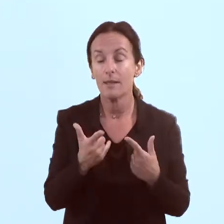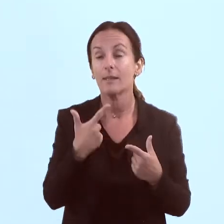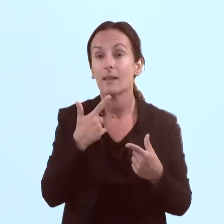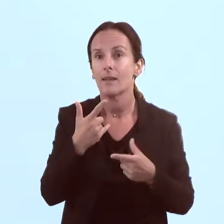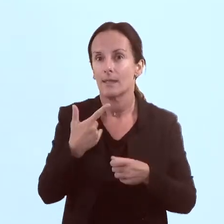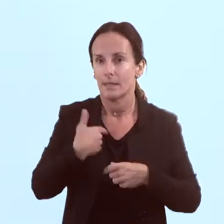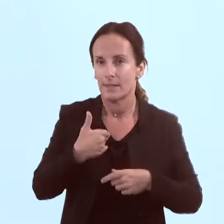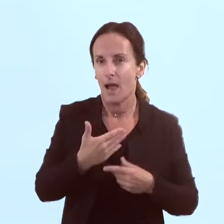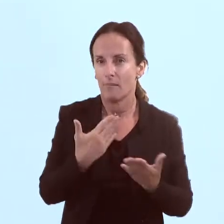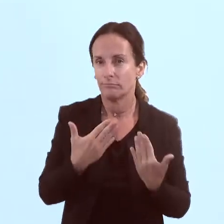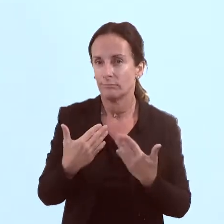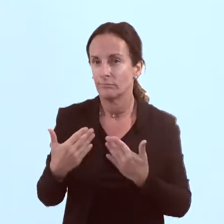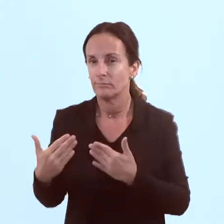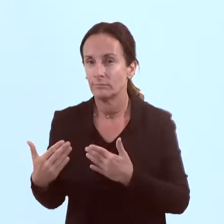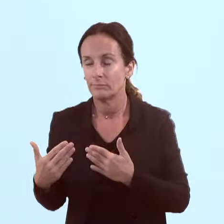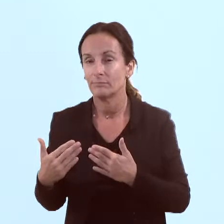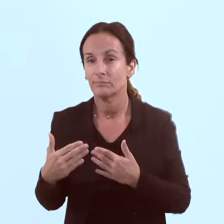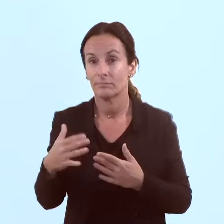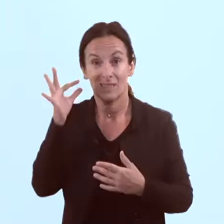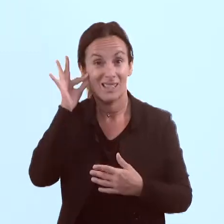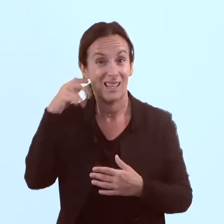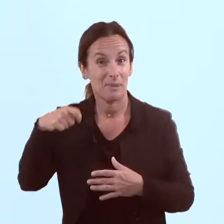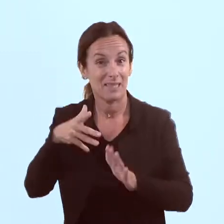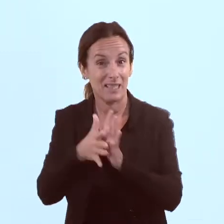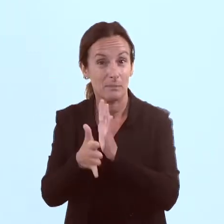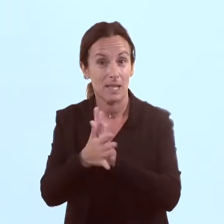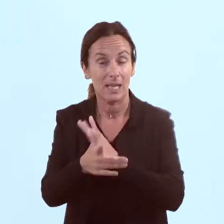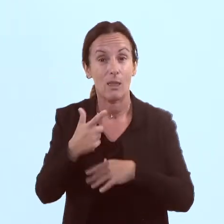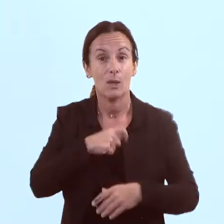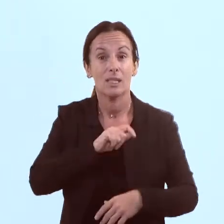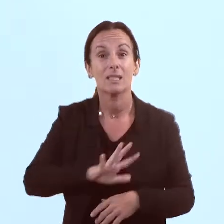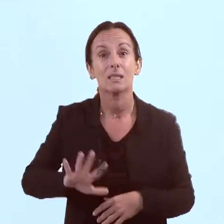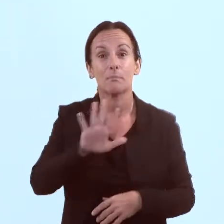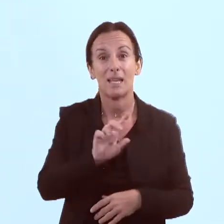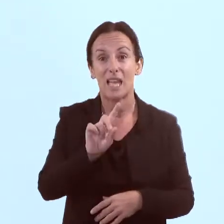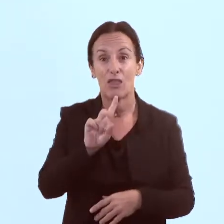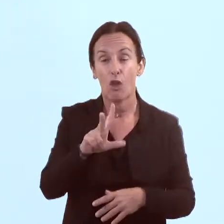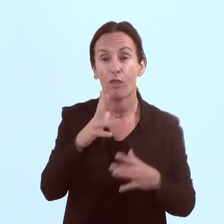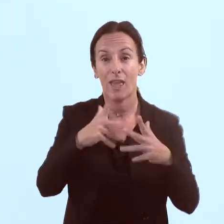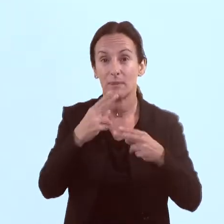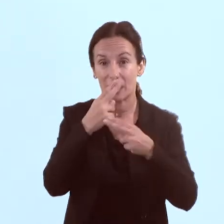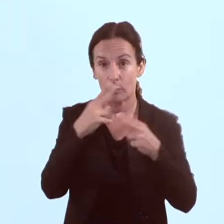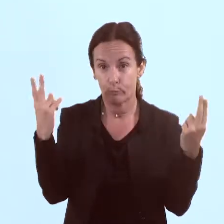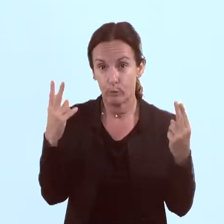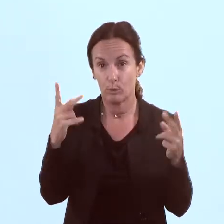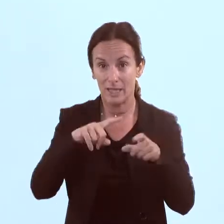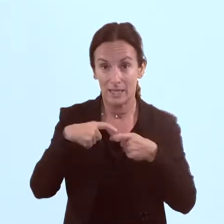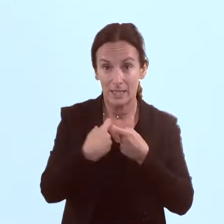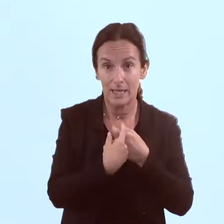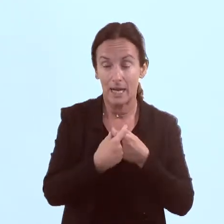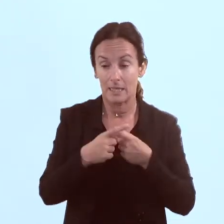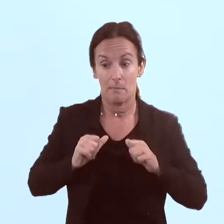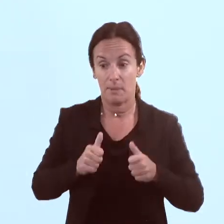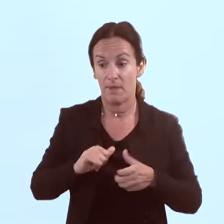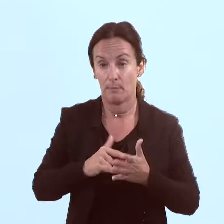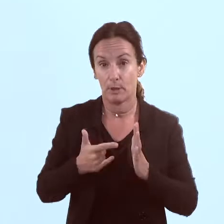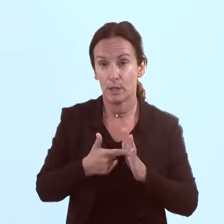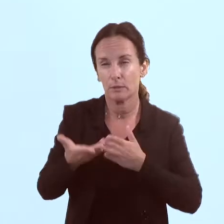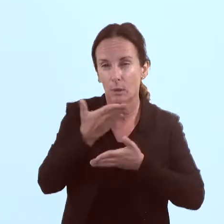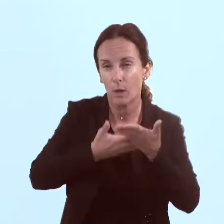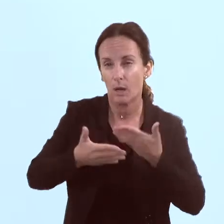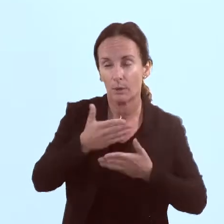la presidenta, participan 12 administraciones públicas de toda España. Desde el principio del proyecto estamos trabajando con ellas, orientando a